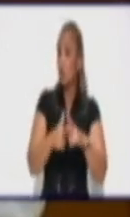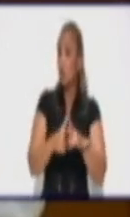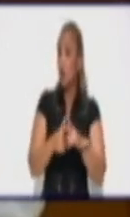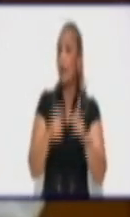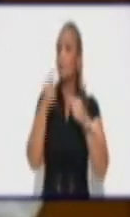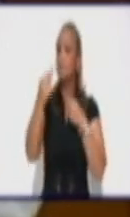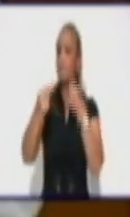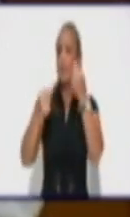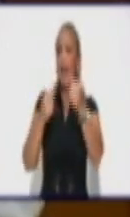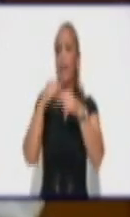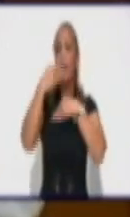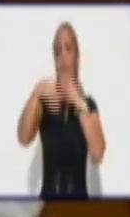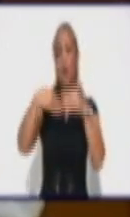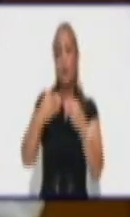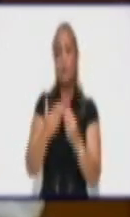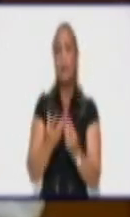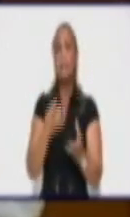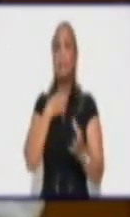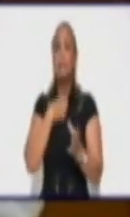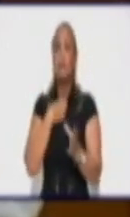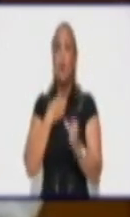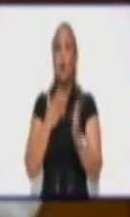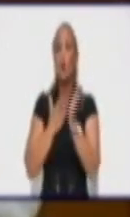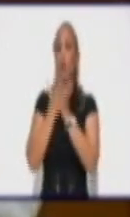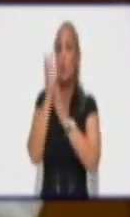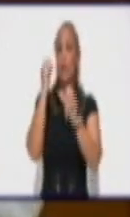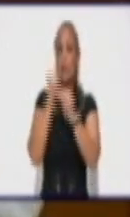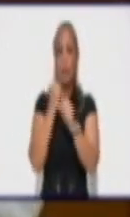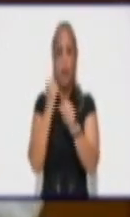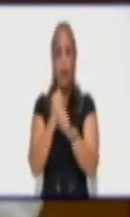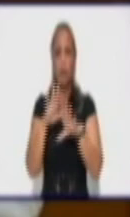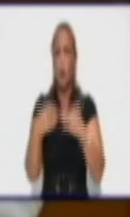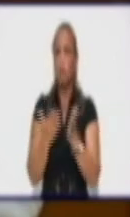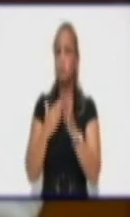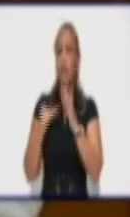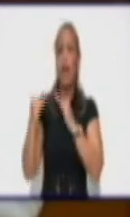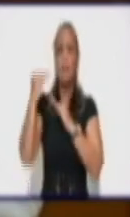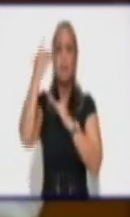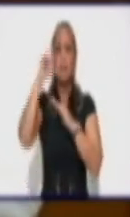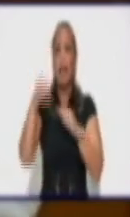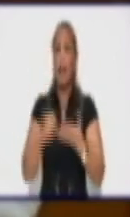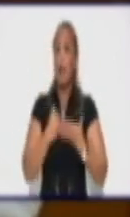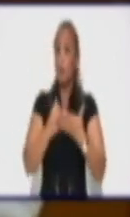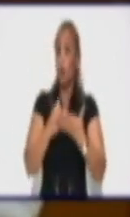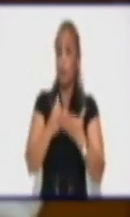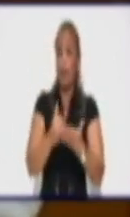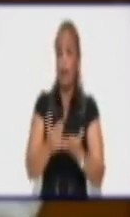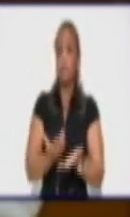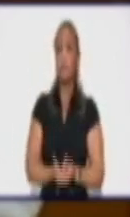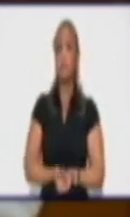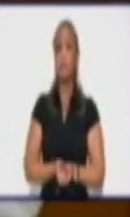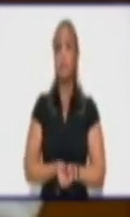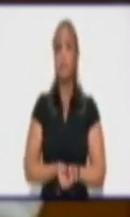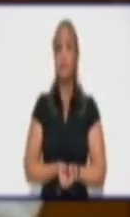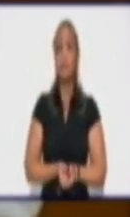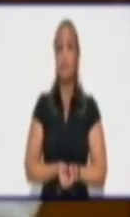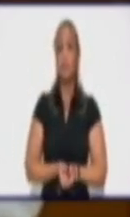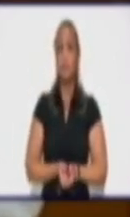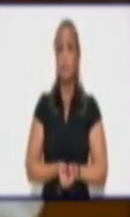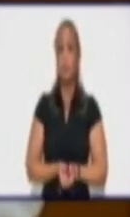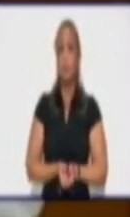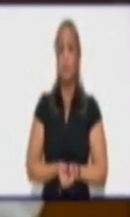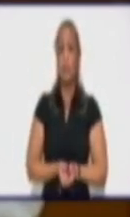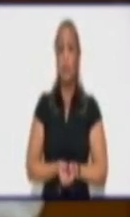tenemos que seguir trabajando en desarrollar con estas condiciones en avanzar en aportar y exportar y